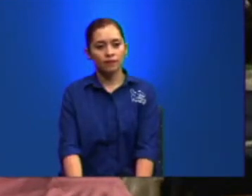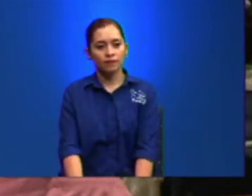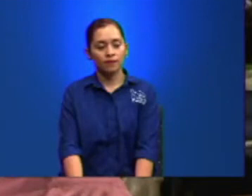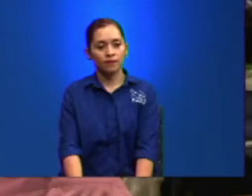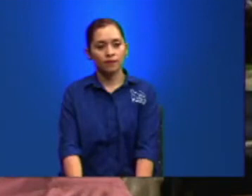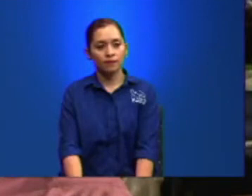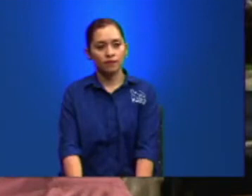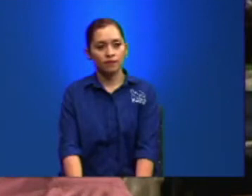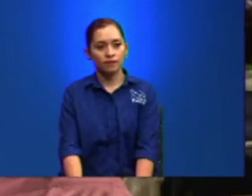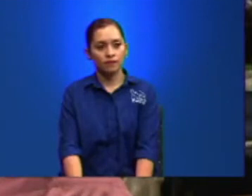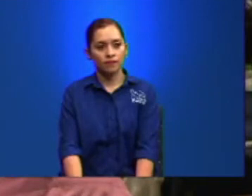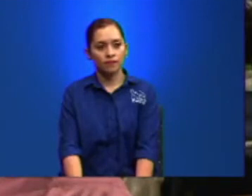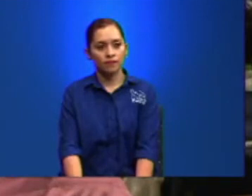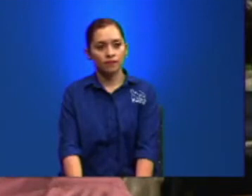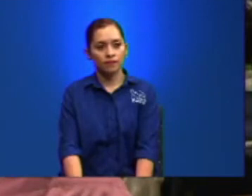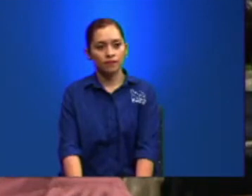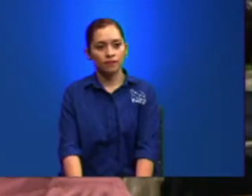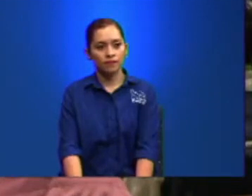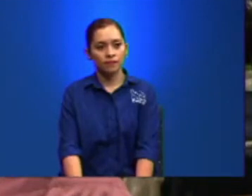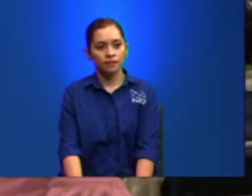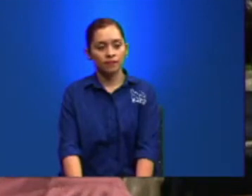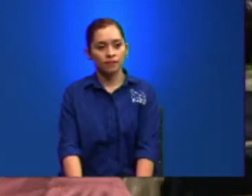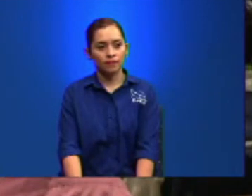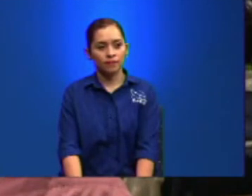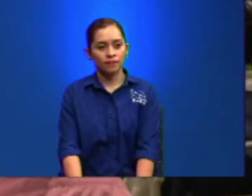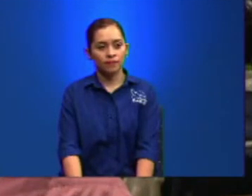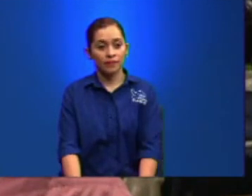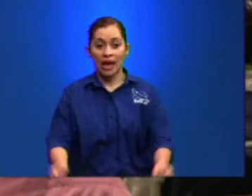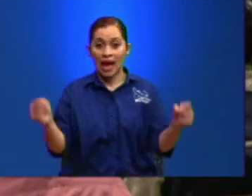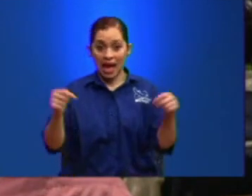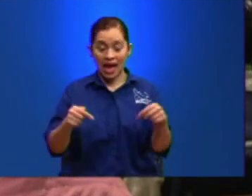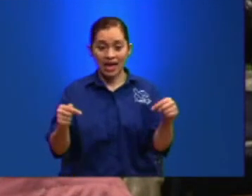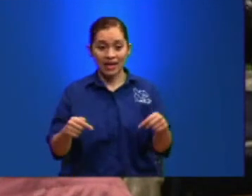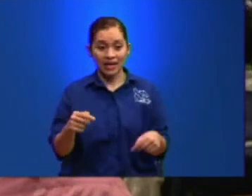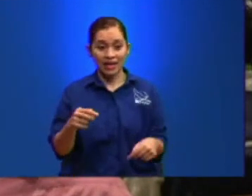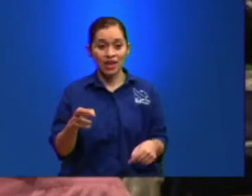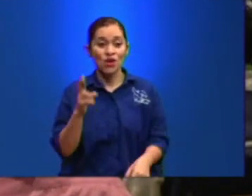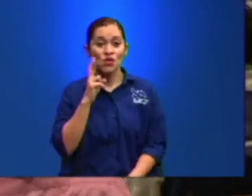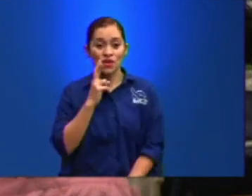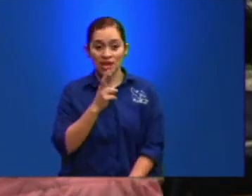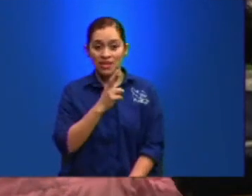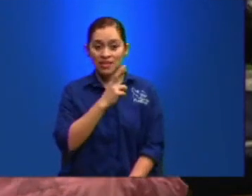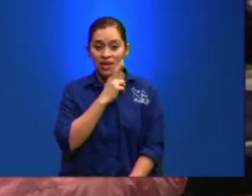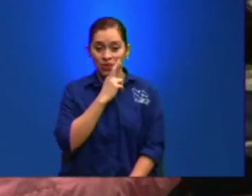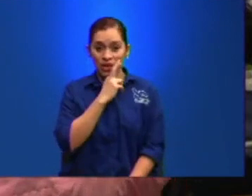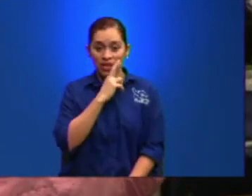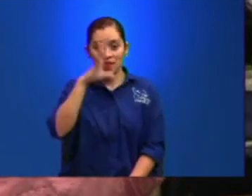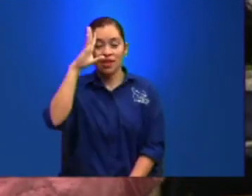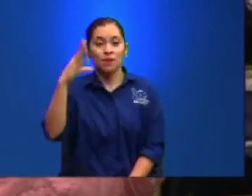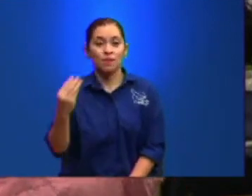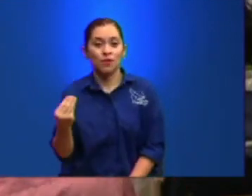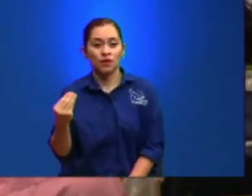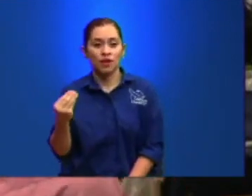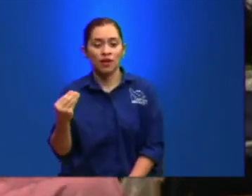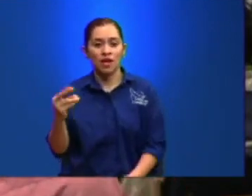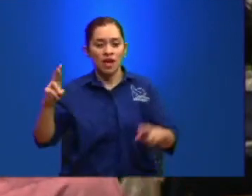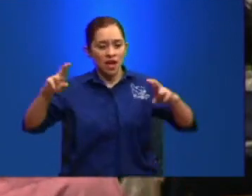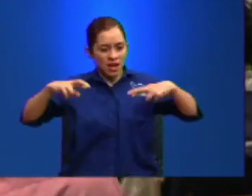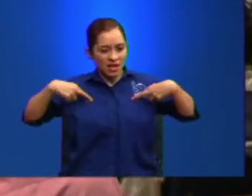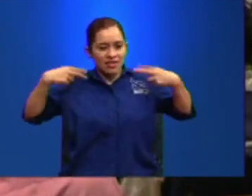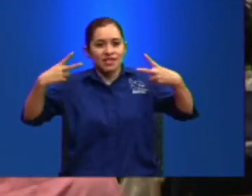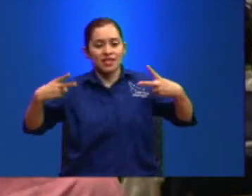que estamos en un restaurante porque restauramos nuestras fuerzas el otro aplauso al rey bendito